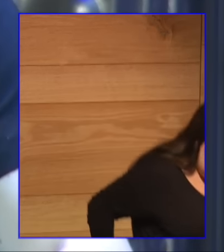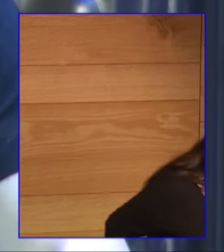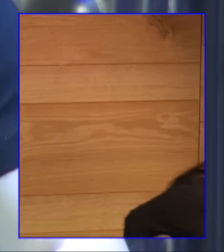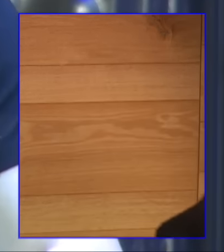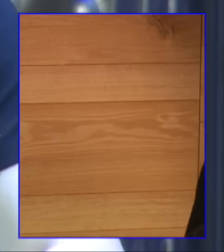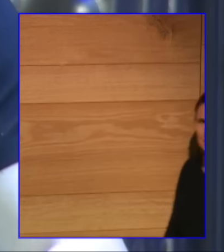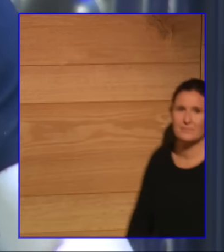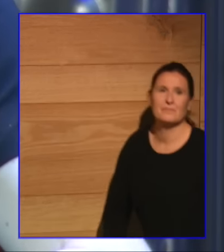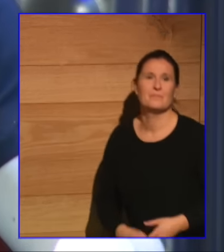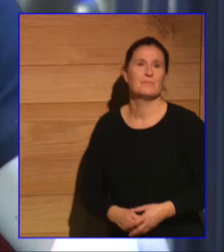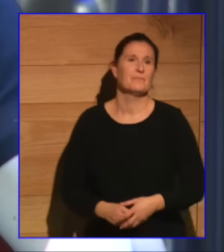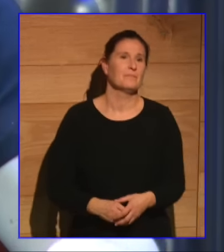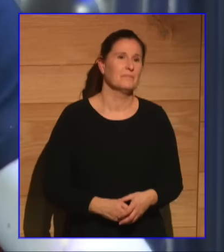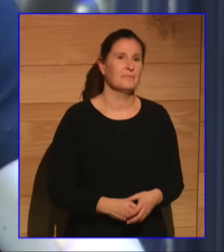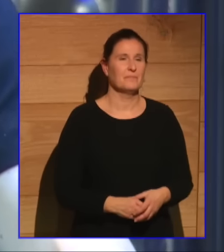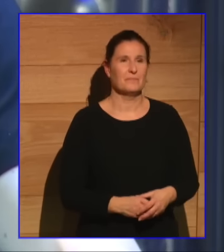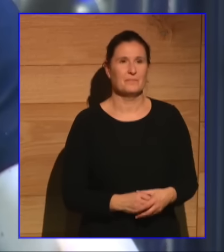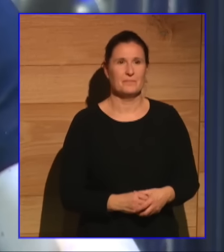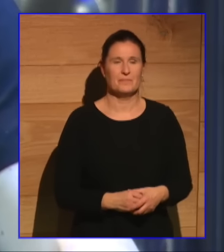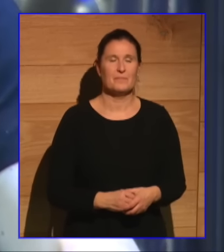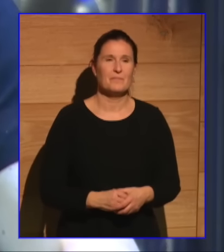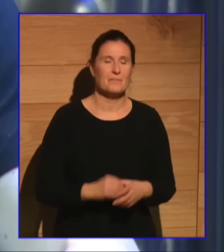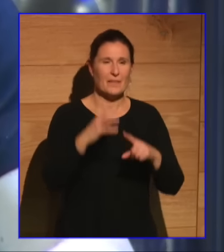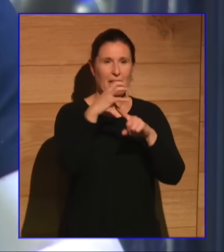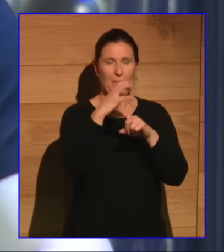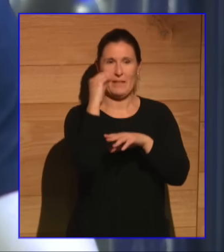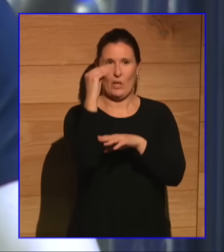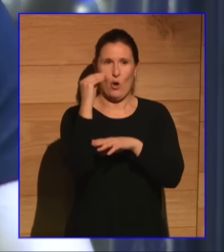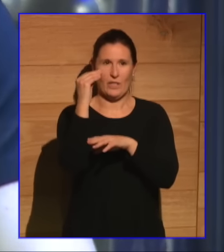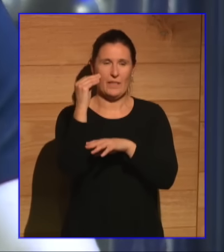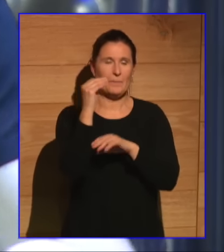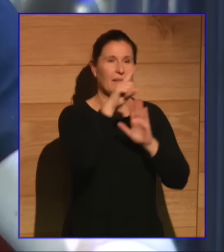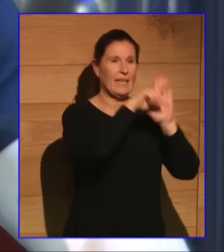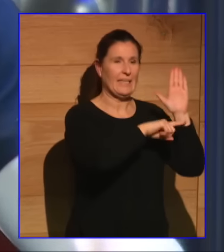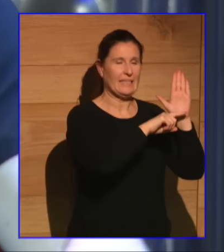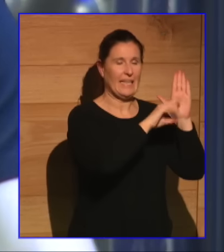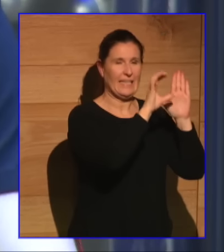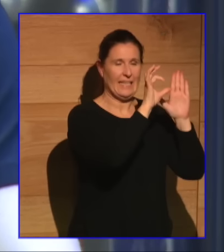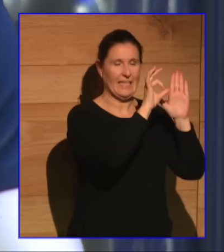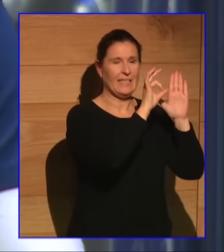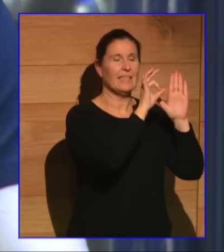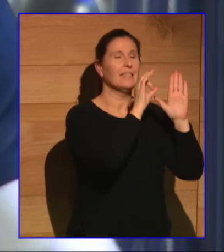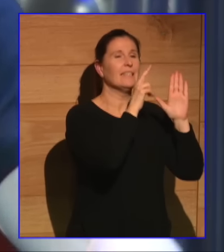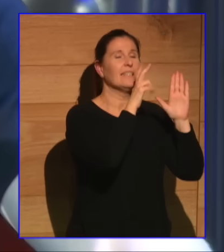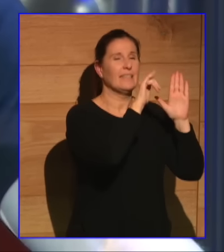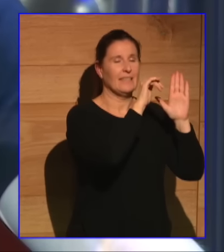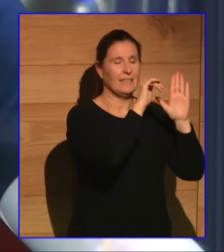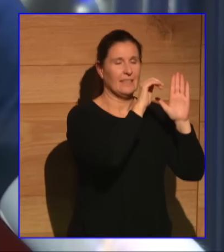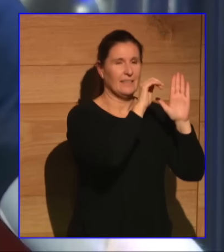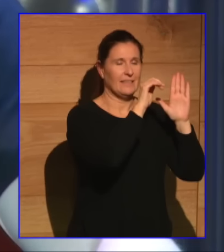sea, la energía interna de Parque Jurásico y de la lista de Schindler tienen muchas cosas en común. Quiero